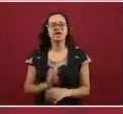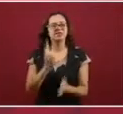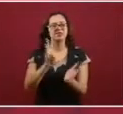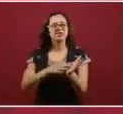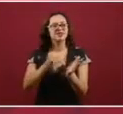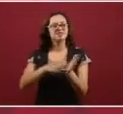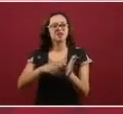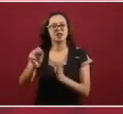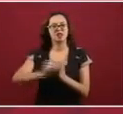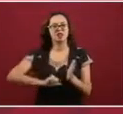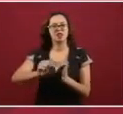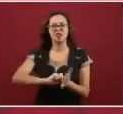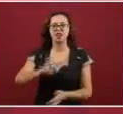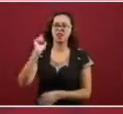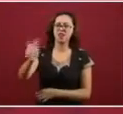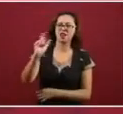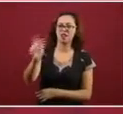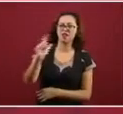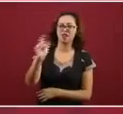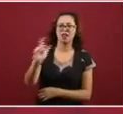3,000 pesos mensuales.